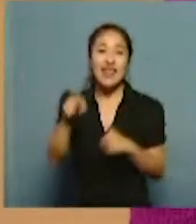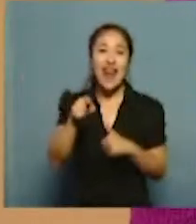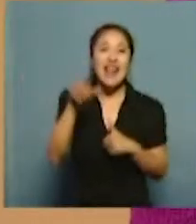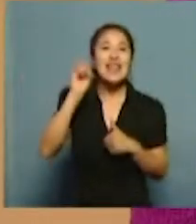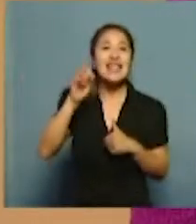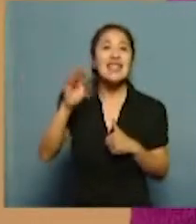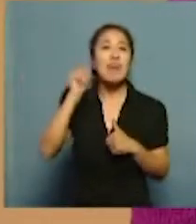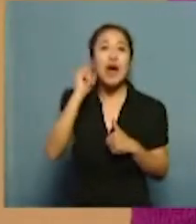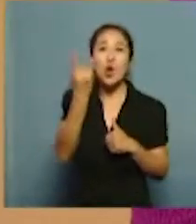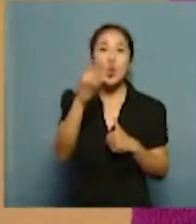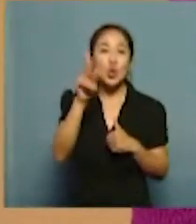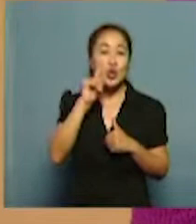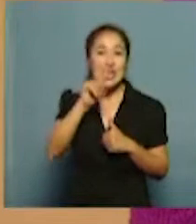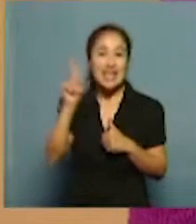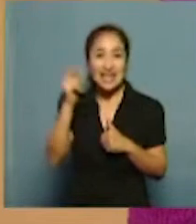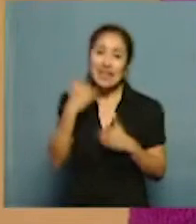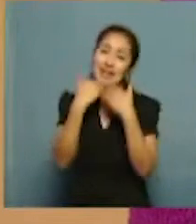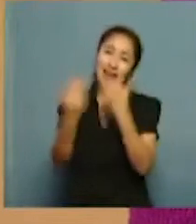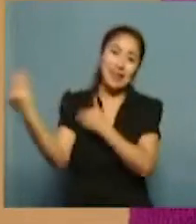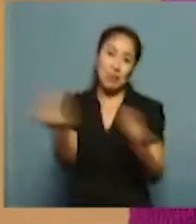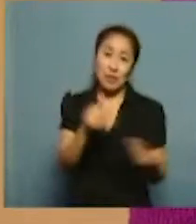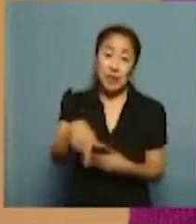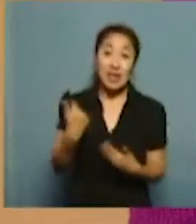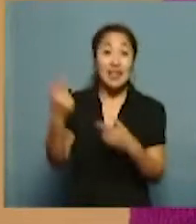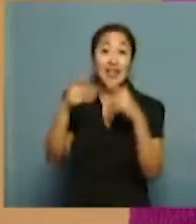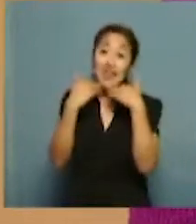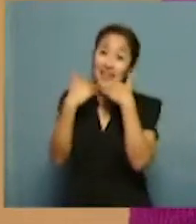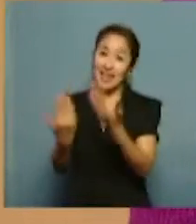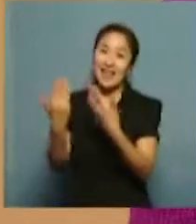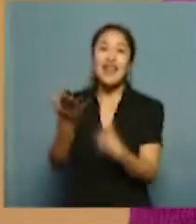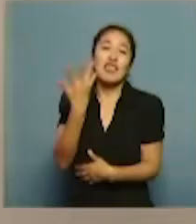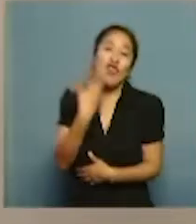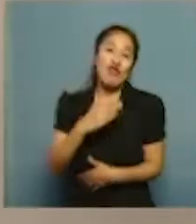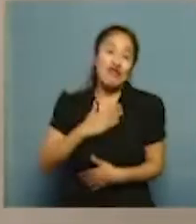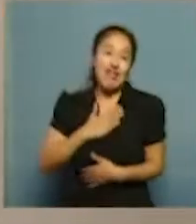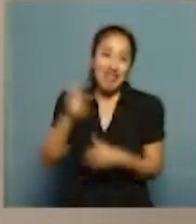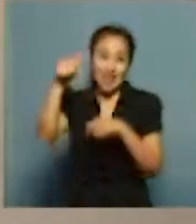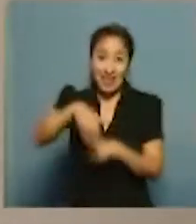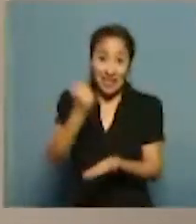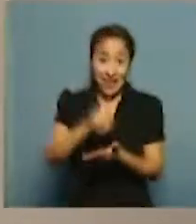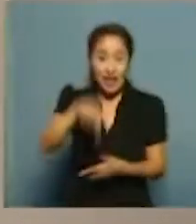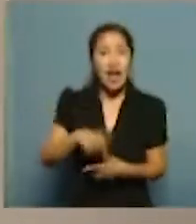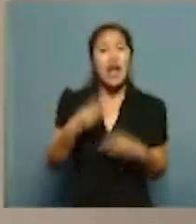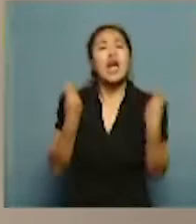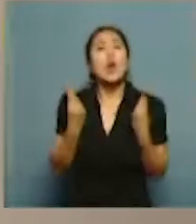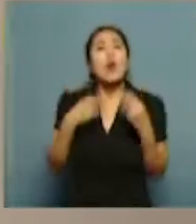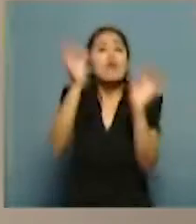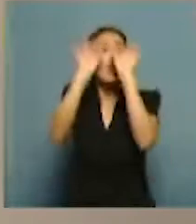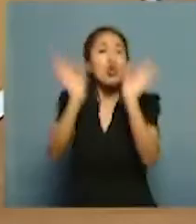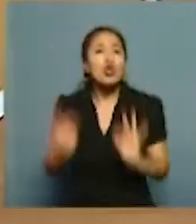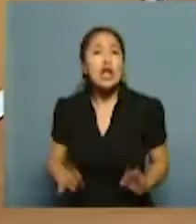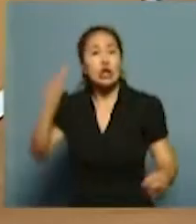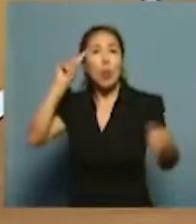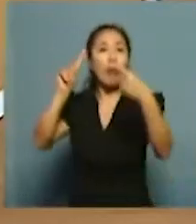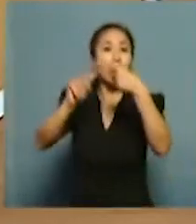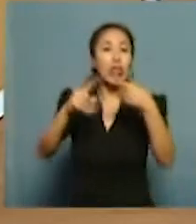gurrieri muy buenas tardes gracias por venir gracias mariana por la invitación un gusto estar acá muchas gracias bueno de qué se trata este proyecto cuál es el